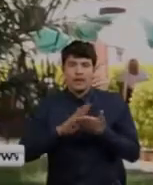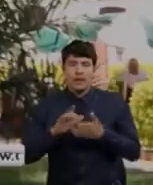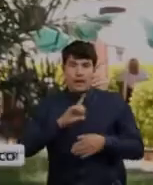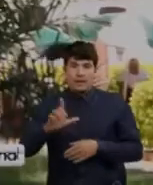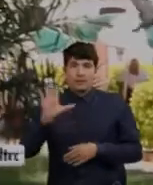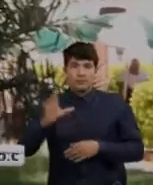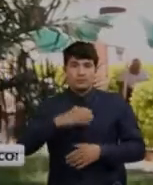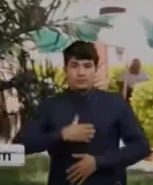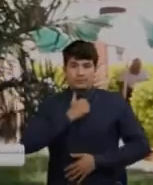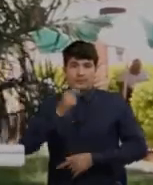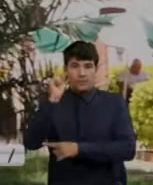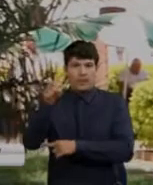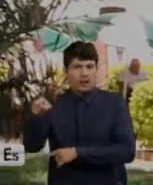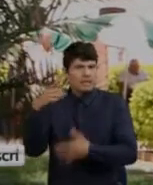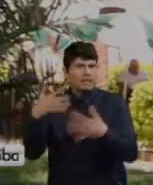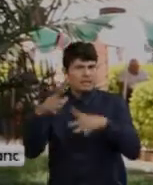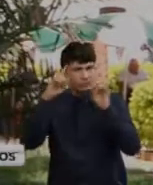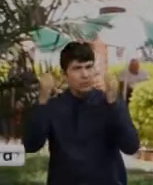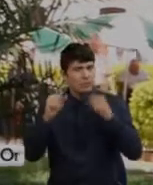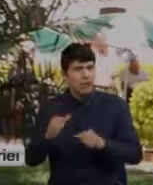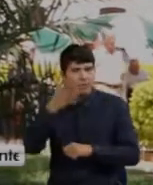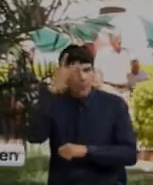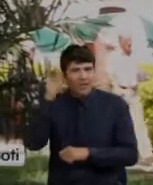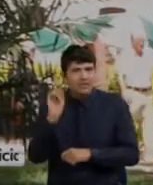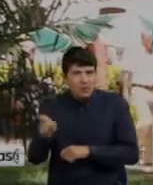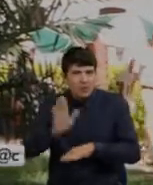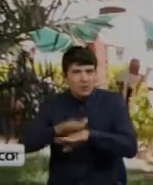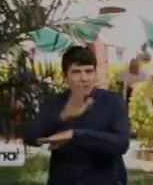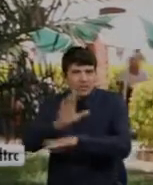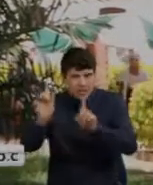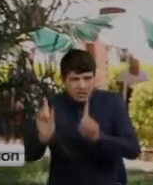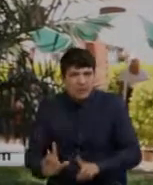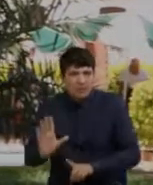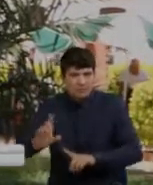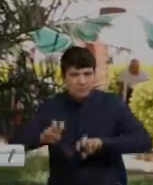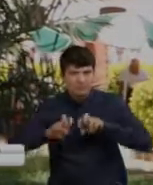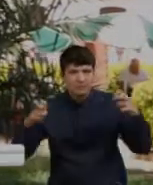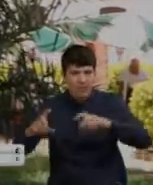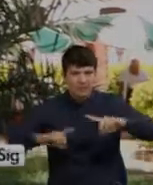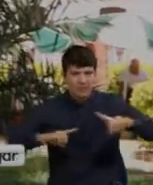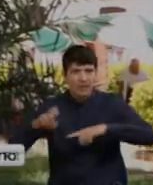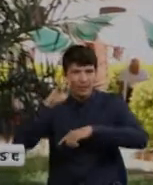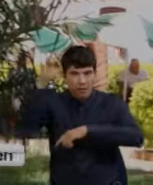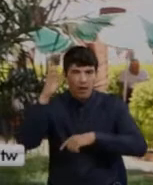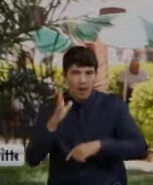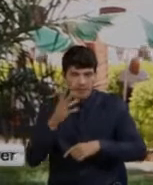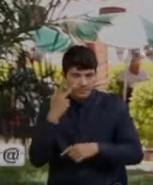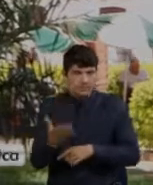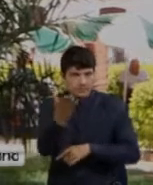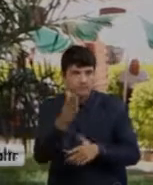políticos del municipio de ocaña se han mostrado preocupados por lo que traerá esta decisión que ha tomado el tribunal administrativo del norte de santander a que los